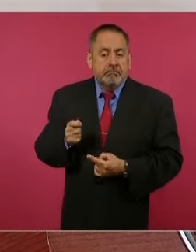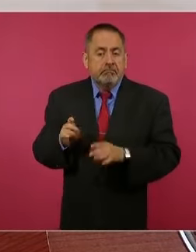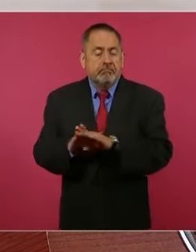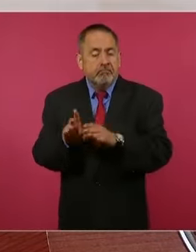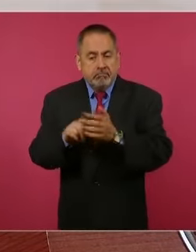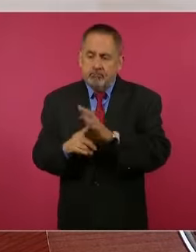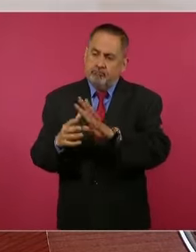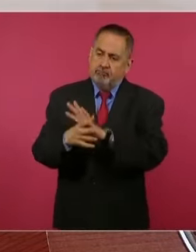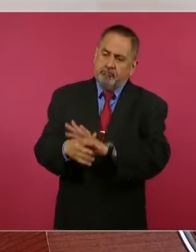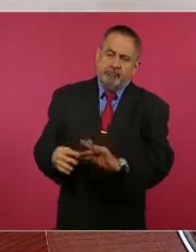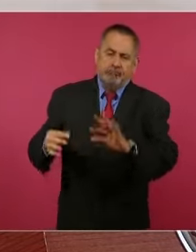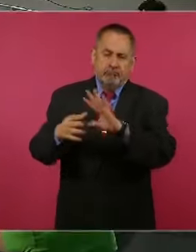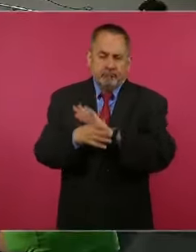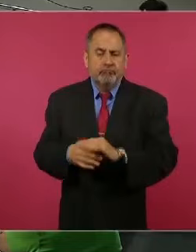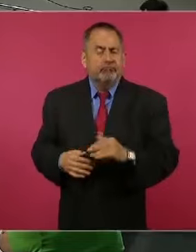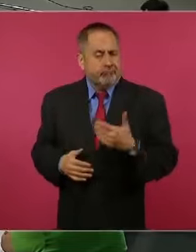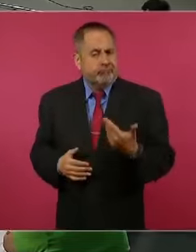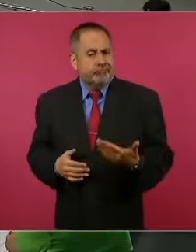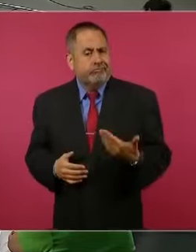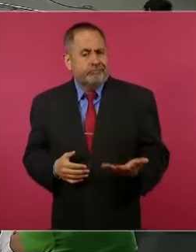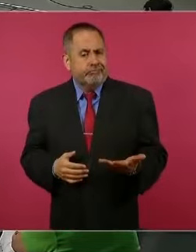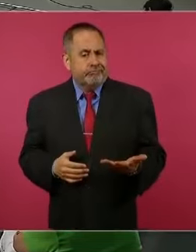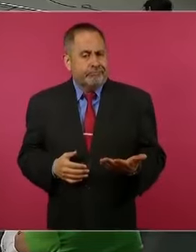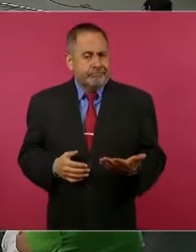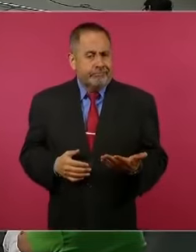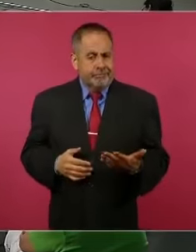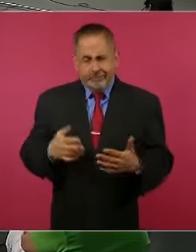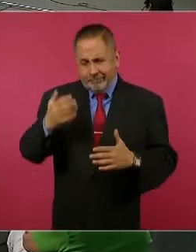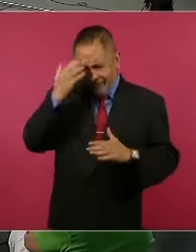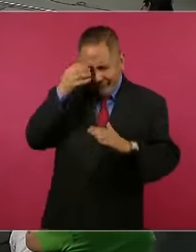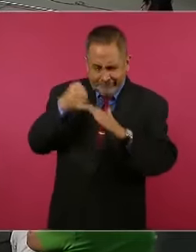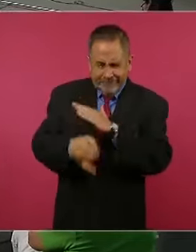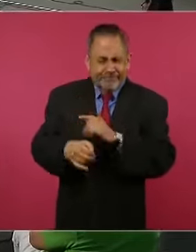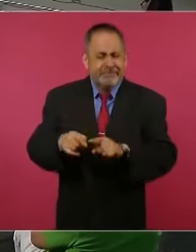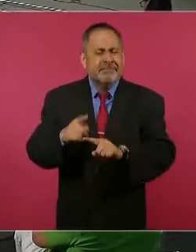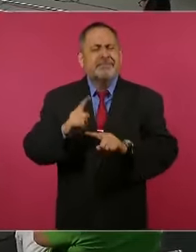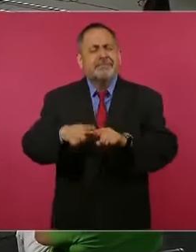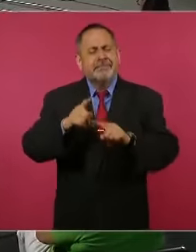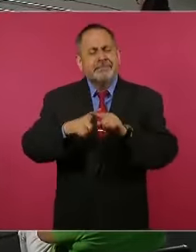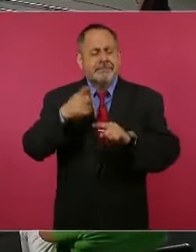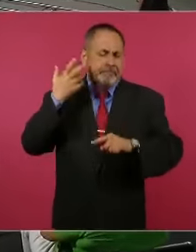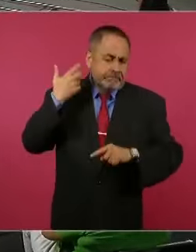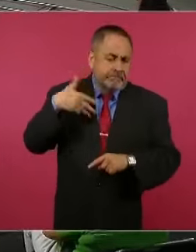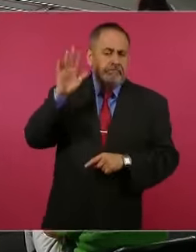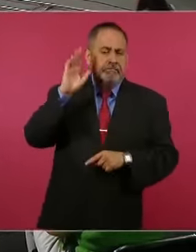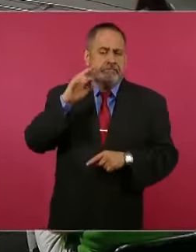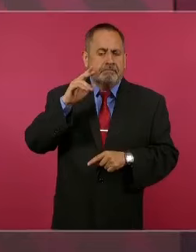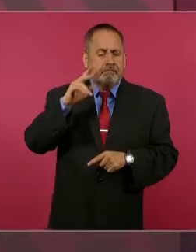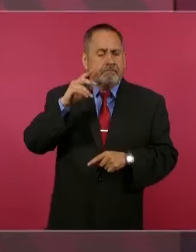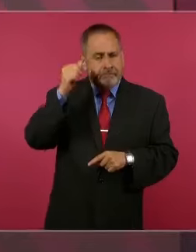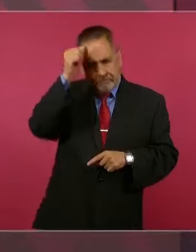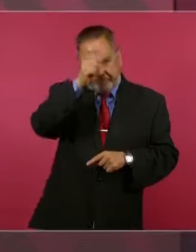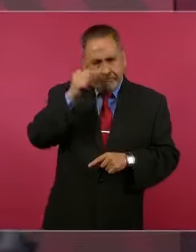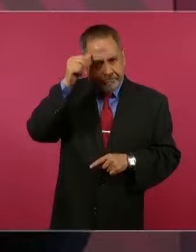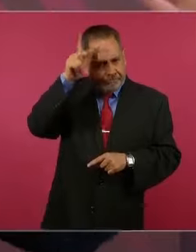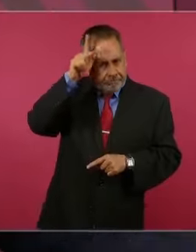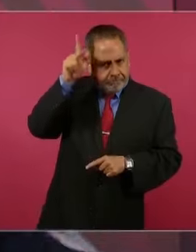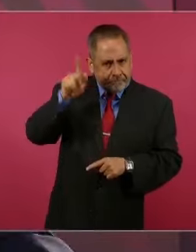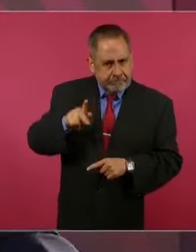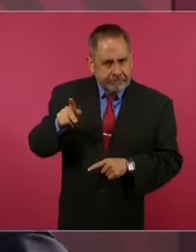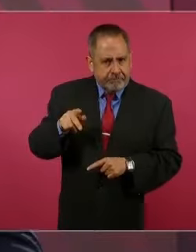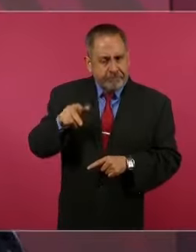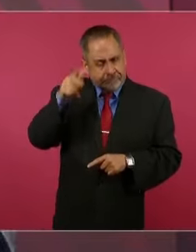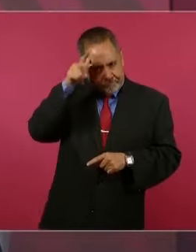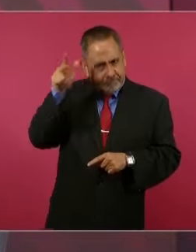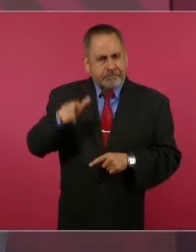México Conocer bien lo que hizo el padre Hidalgo porque ahí está